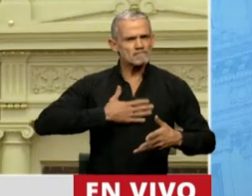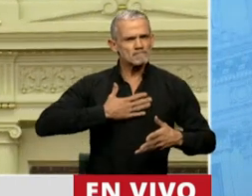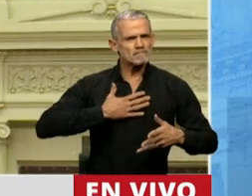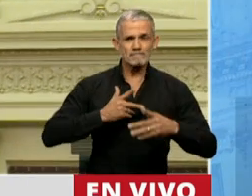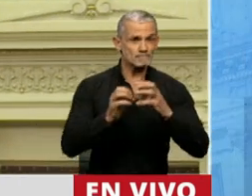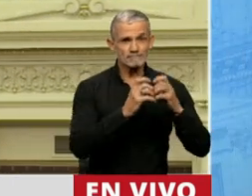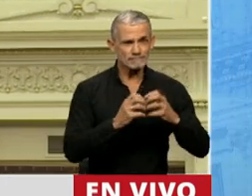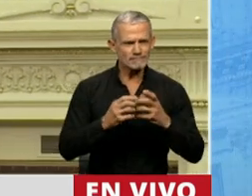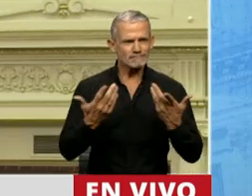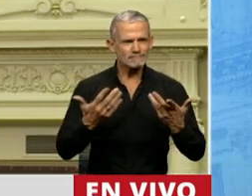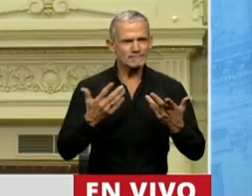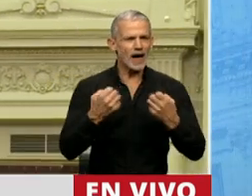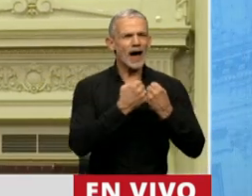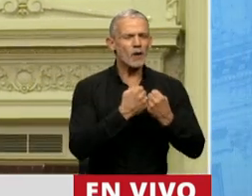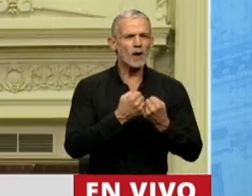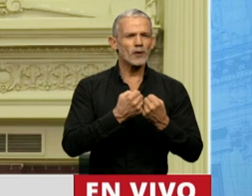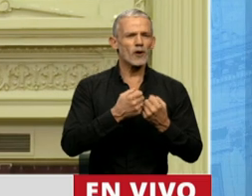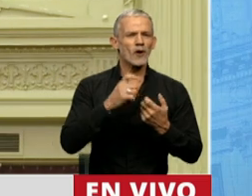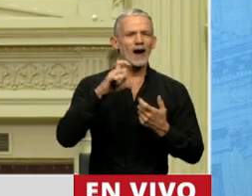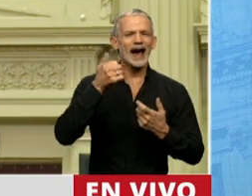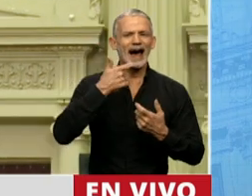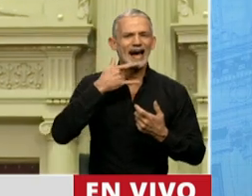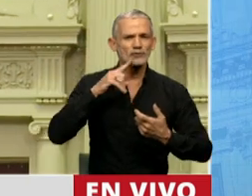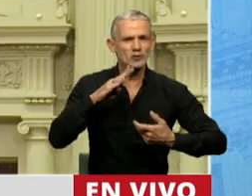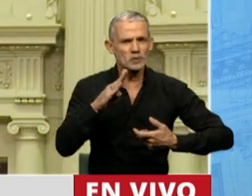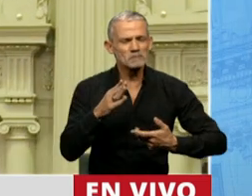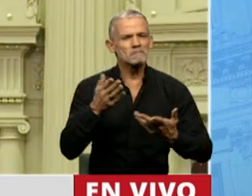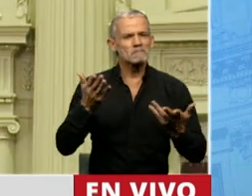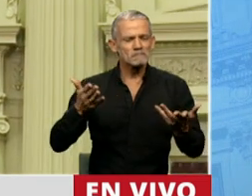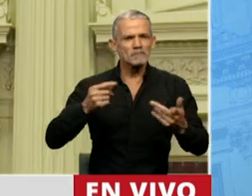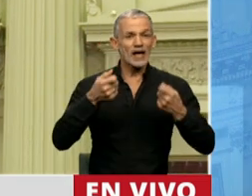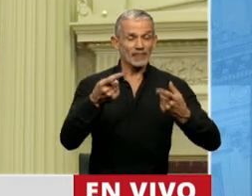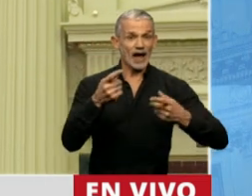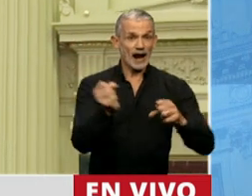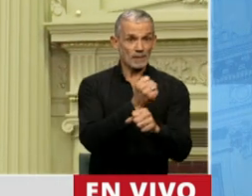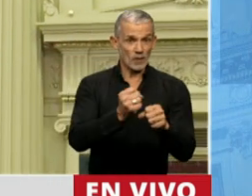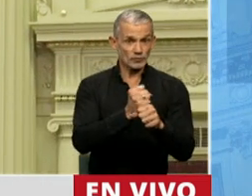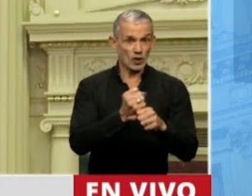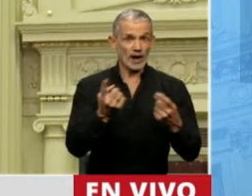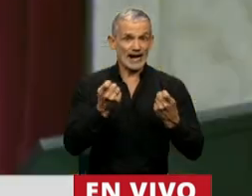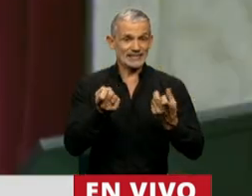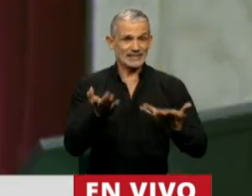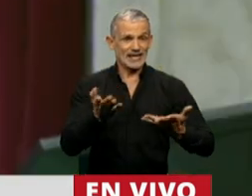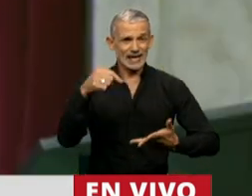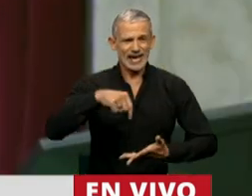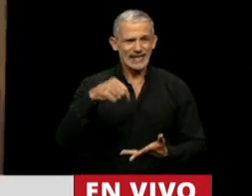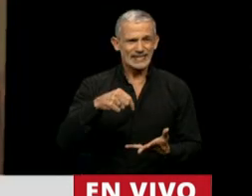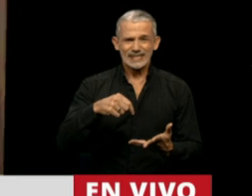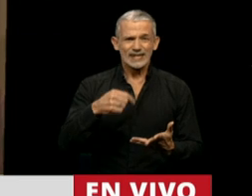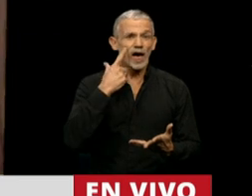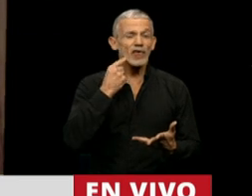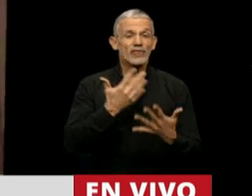tratando el acuerdo de este blindar Esa esa aprobación necesaria en esta jornada